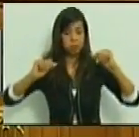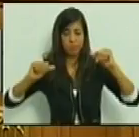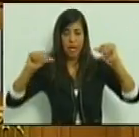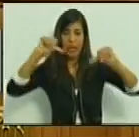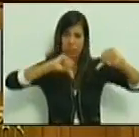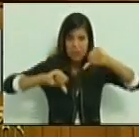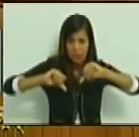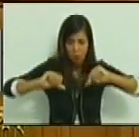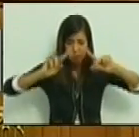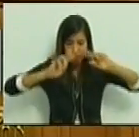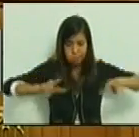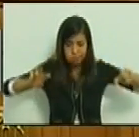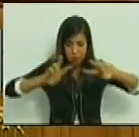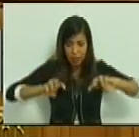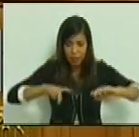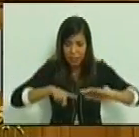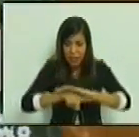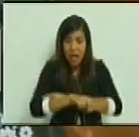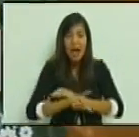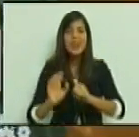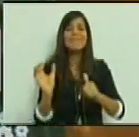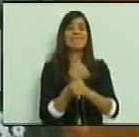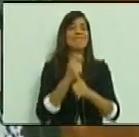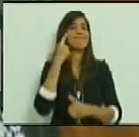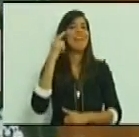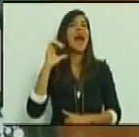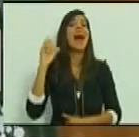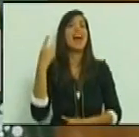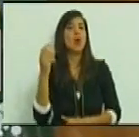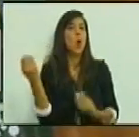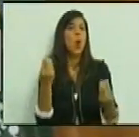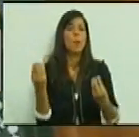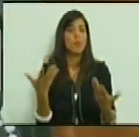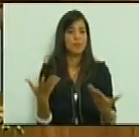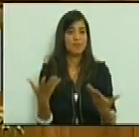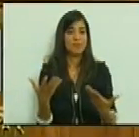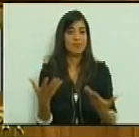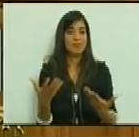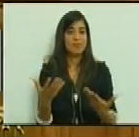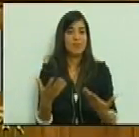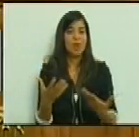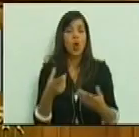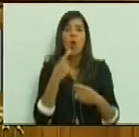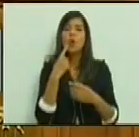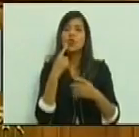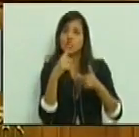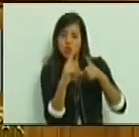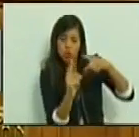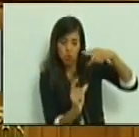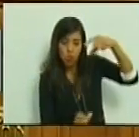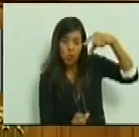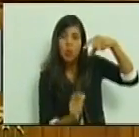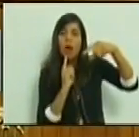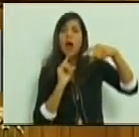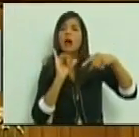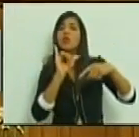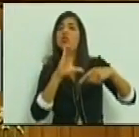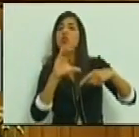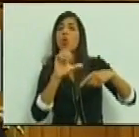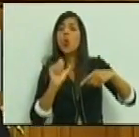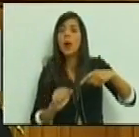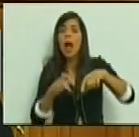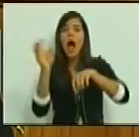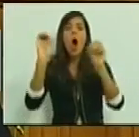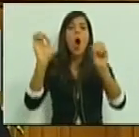populares descubrieron la fórmula de ese sustrato. Y con almidón de yuca, con almidón de papa y con polvo